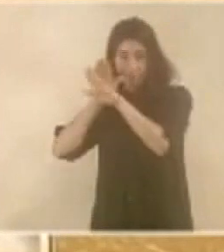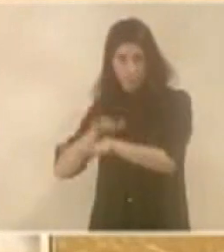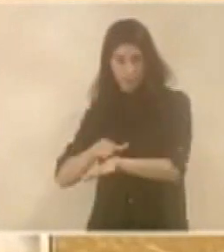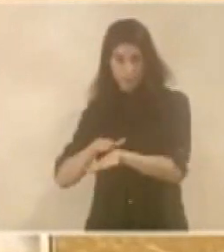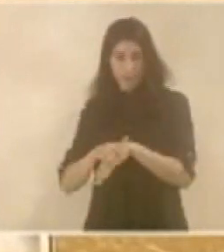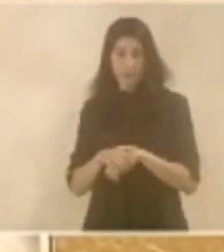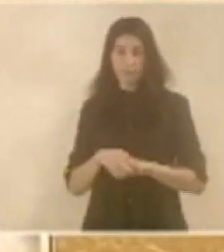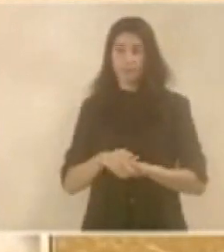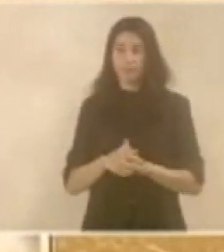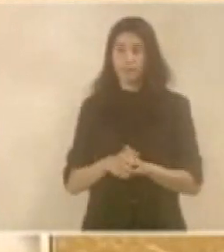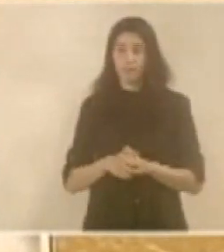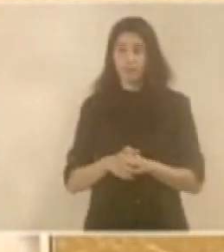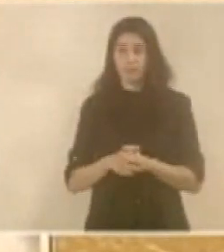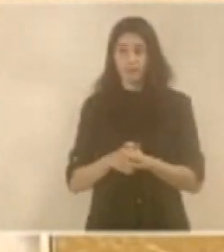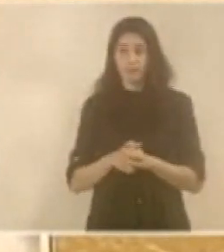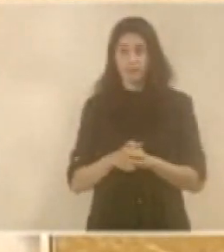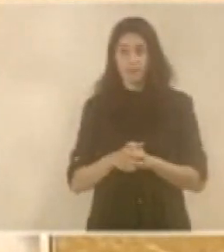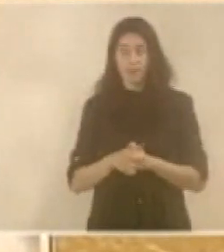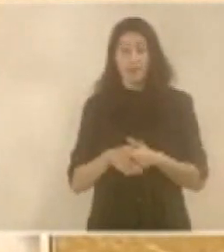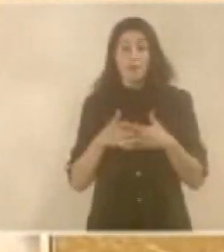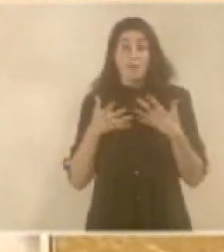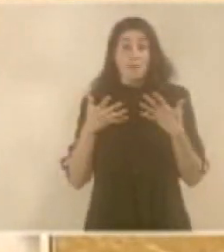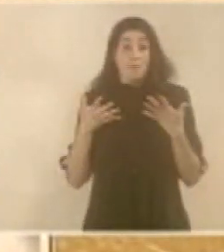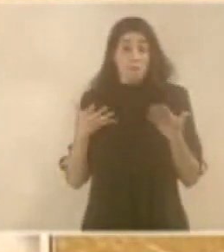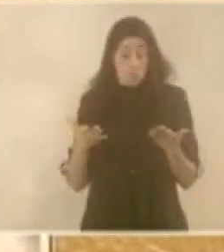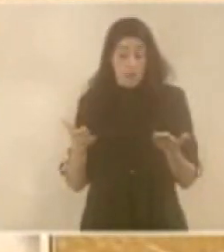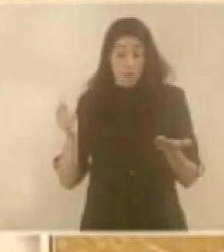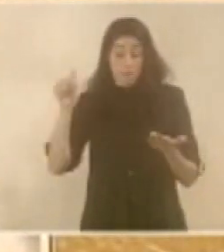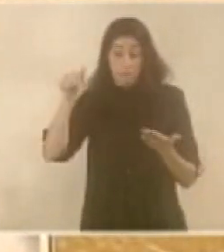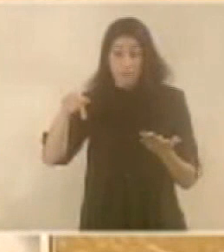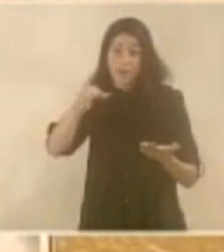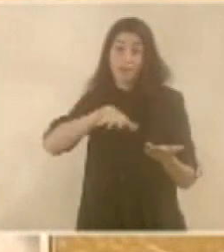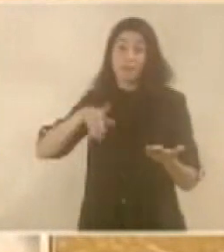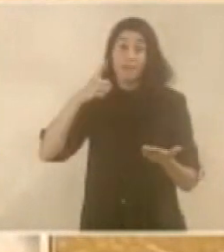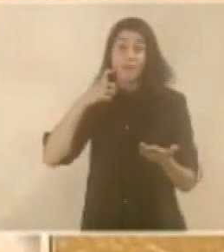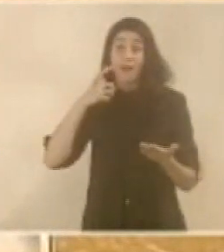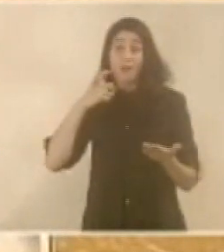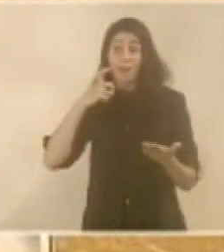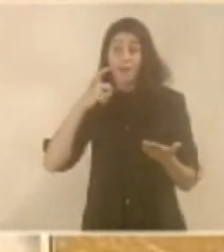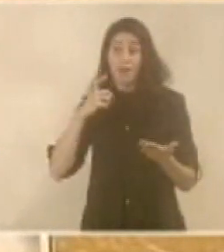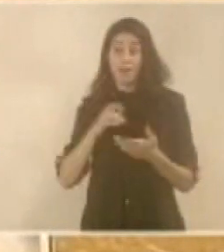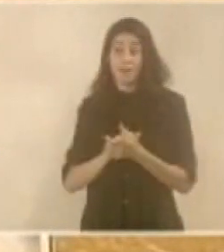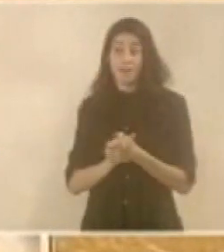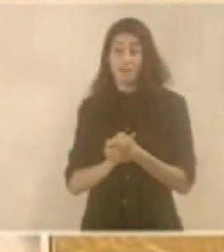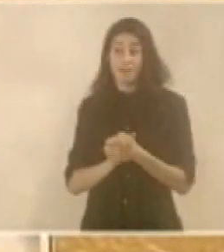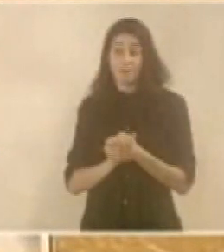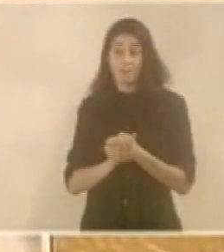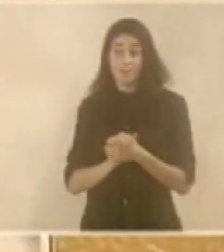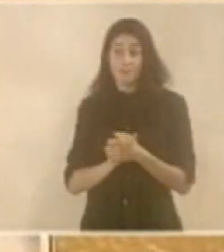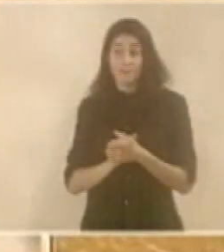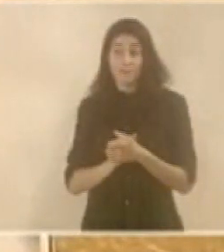iniciarlo, ante el fracaso del apoyo local y la desproporción de fuerzas, este se convirtió en un ataque por mar